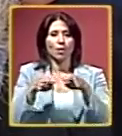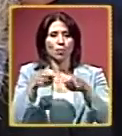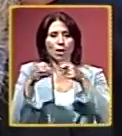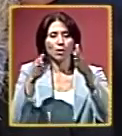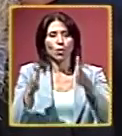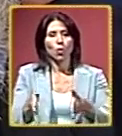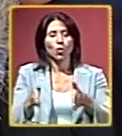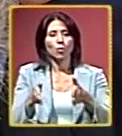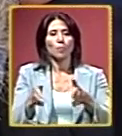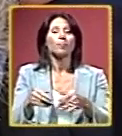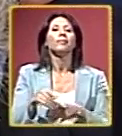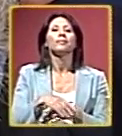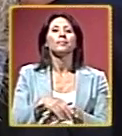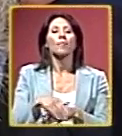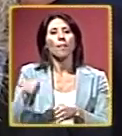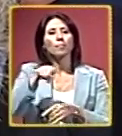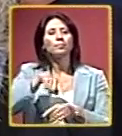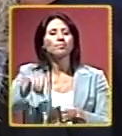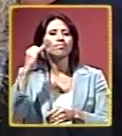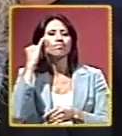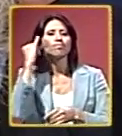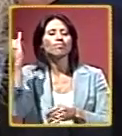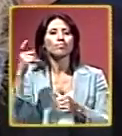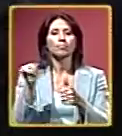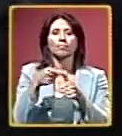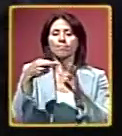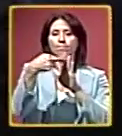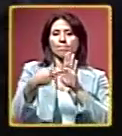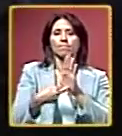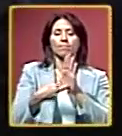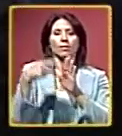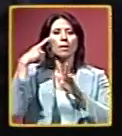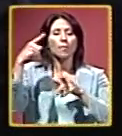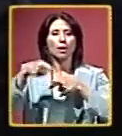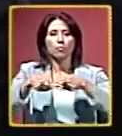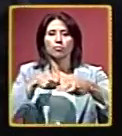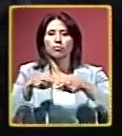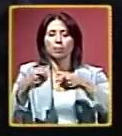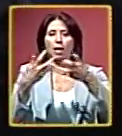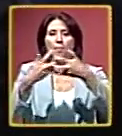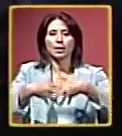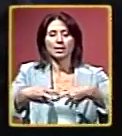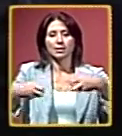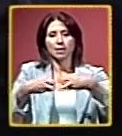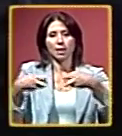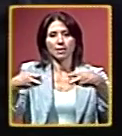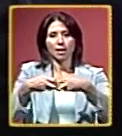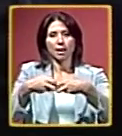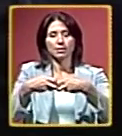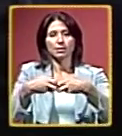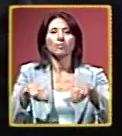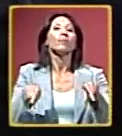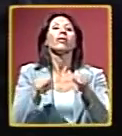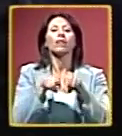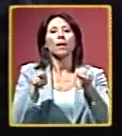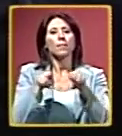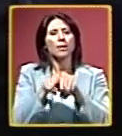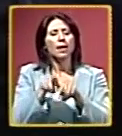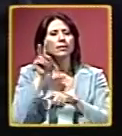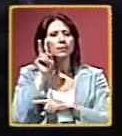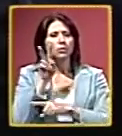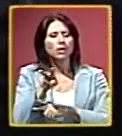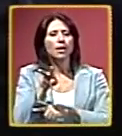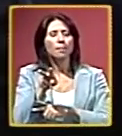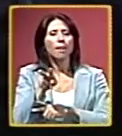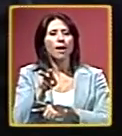y idearon las primeras reglas para regular las empresas eléctricas, donde también se observa la